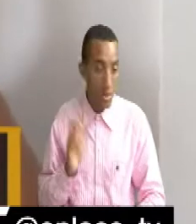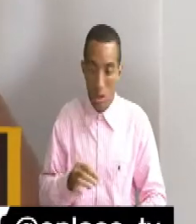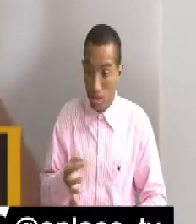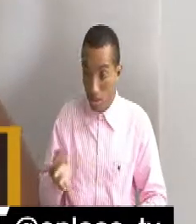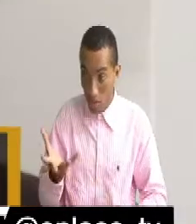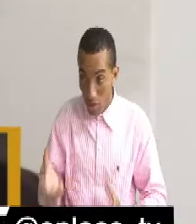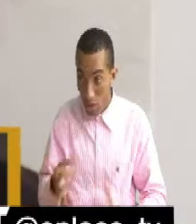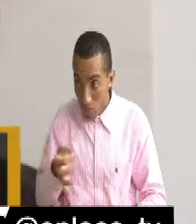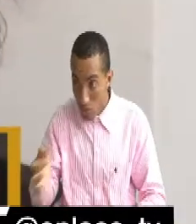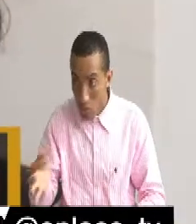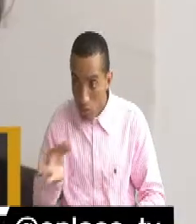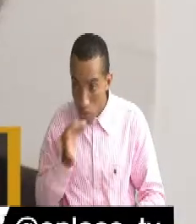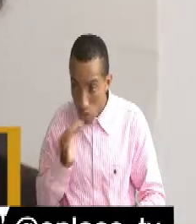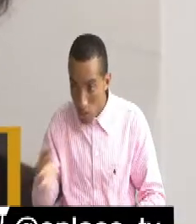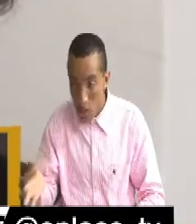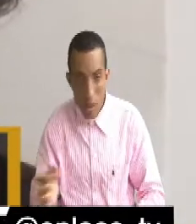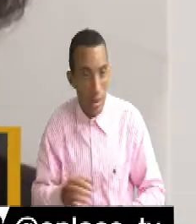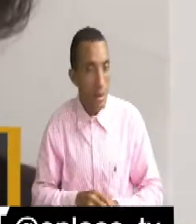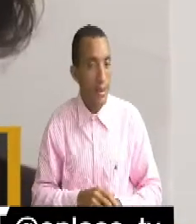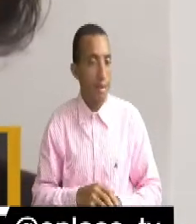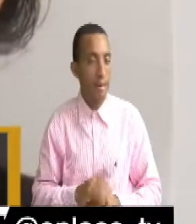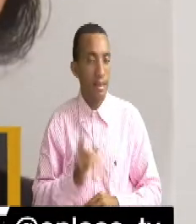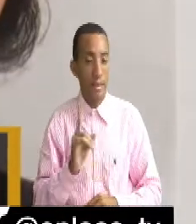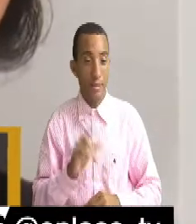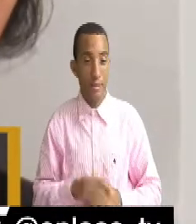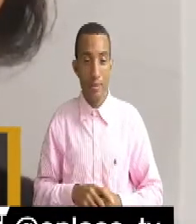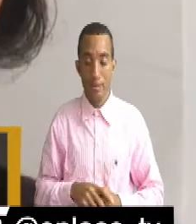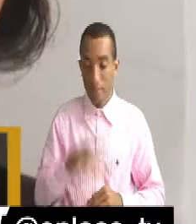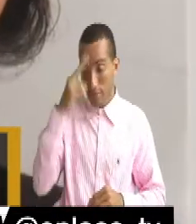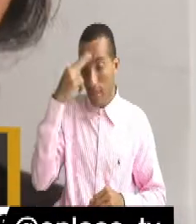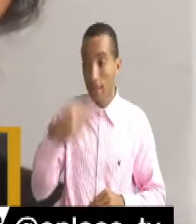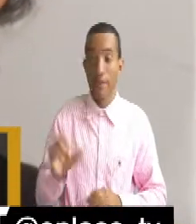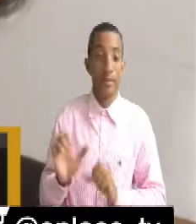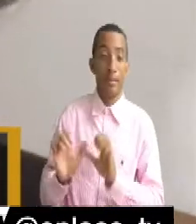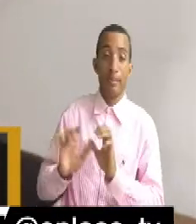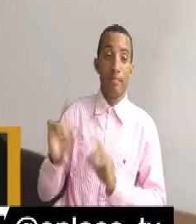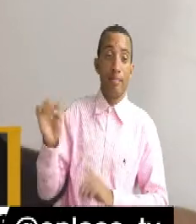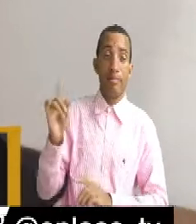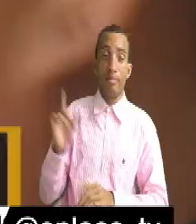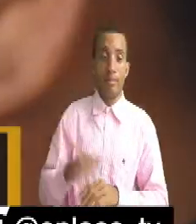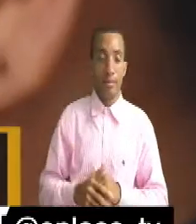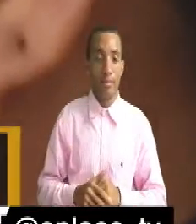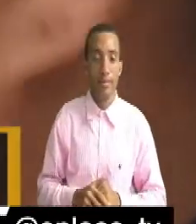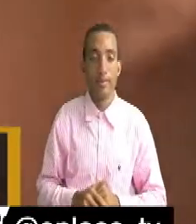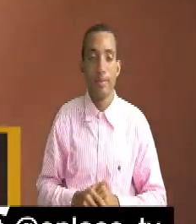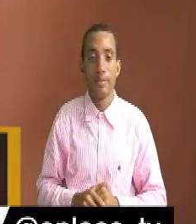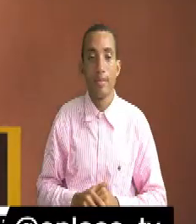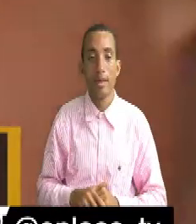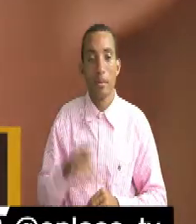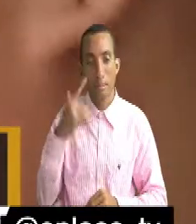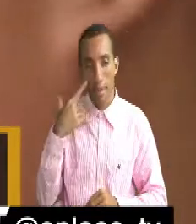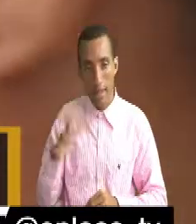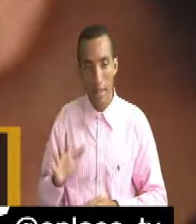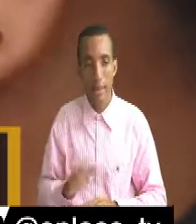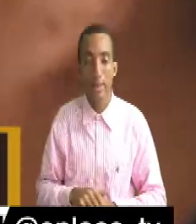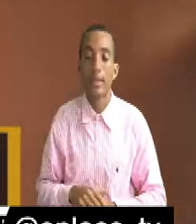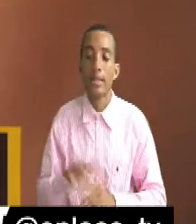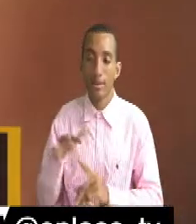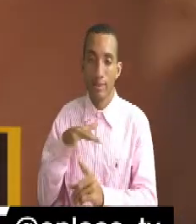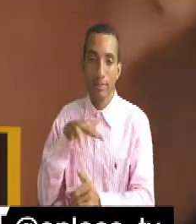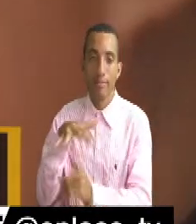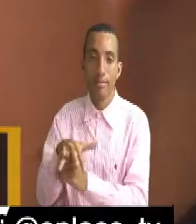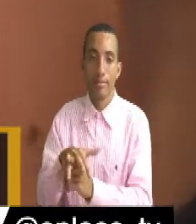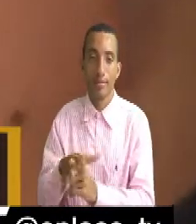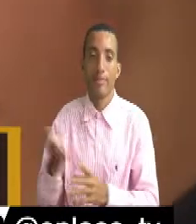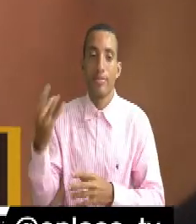quieren probar. El menor, según la mujer, rechazó el ofrecimiento de consumir alucinógenos. Eso, al parecer, le ha traído consecuencias al